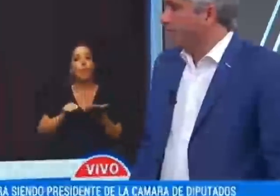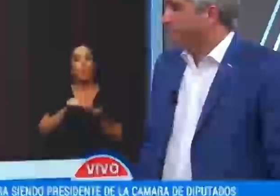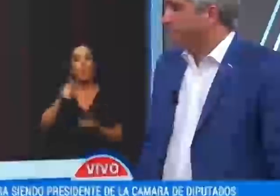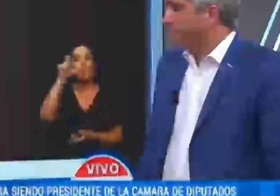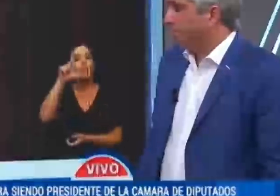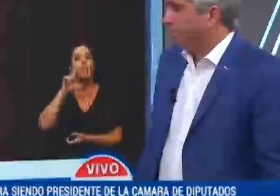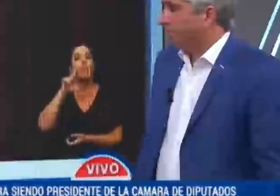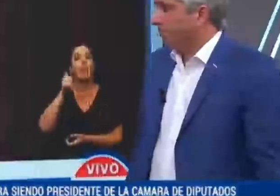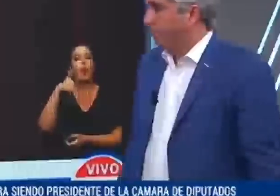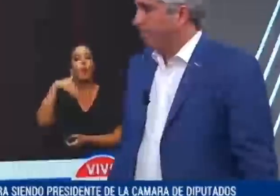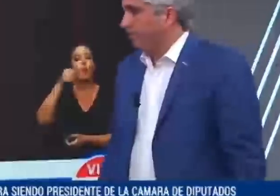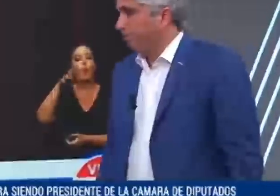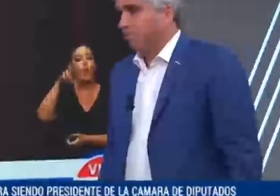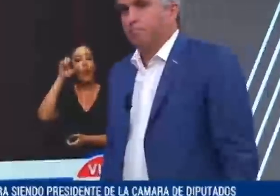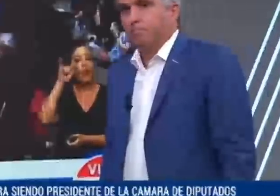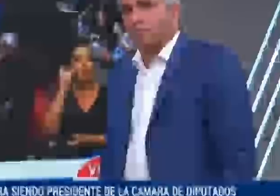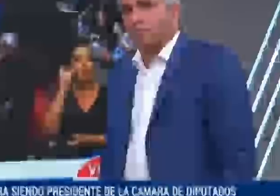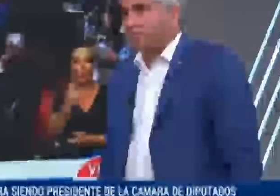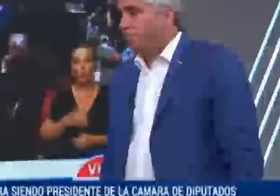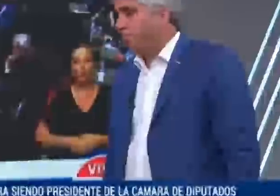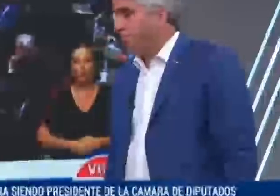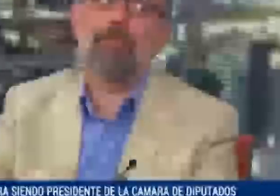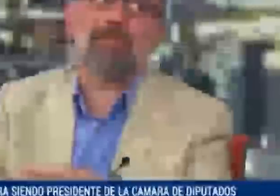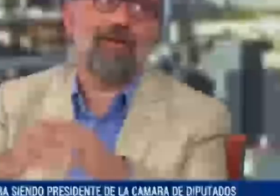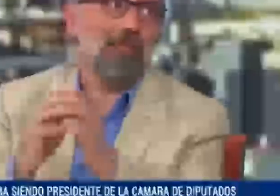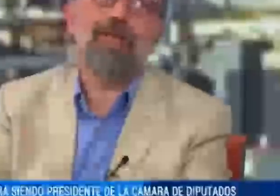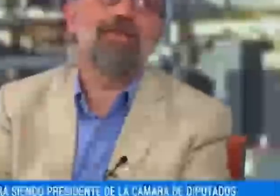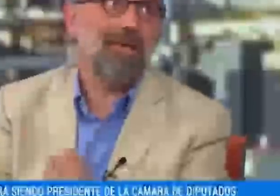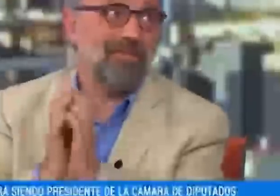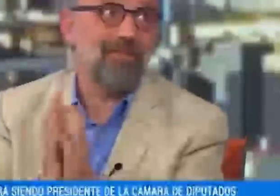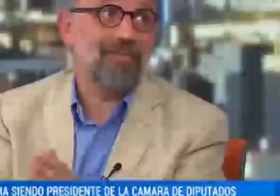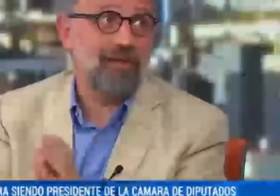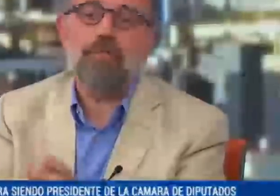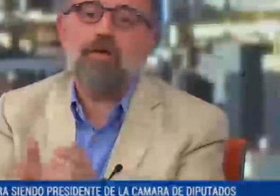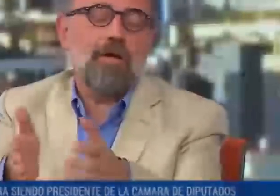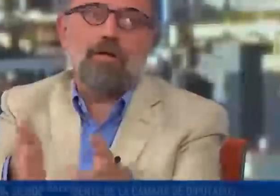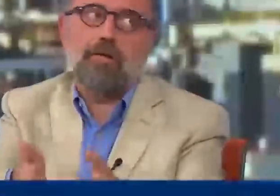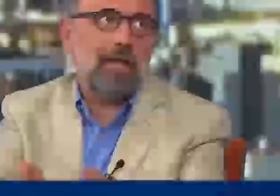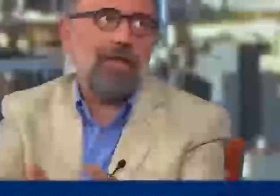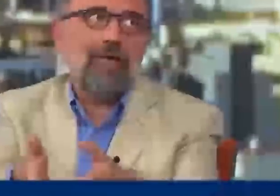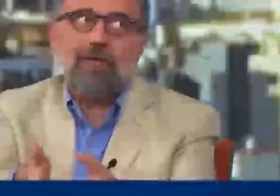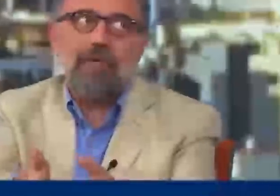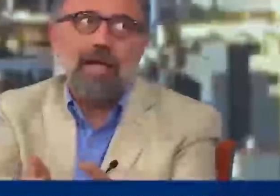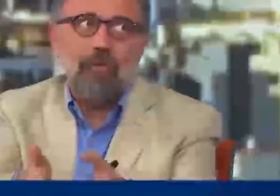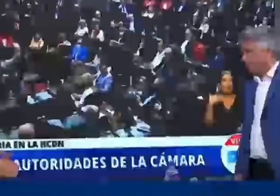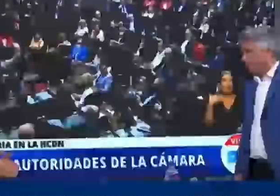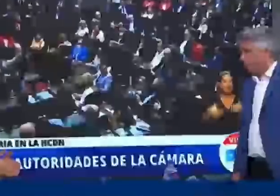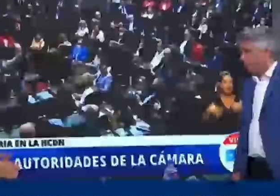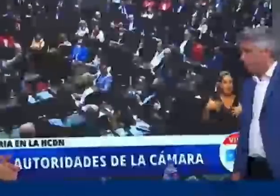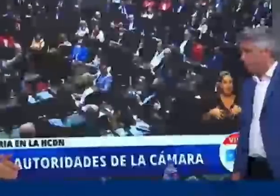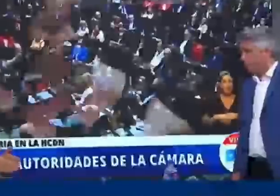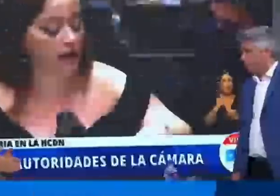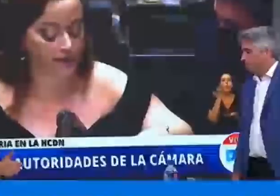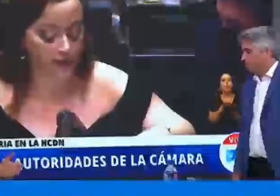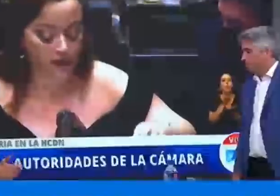que muchas veces plantean los grandes acuerdos, la Moncloa, viste cuántas veces hemos citado. No, la verdad que ahora hay una demostración concreta, es el acuerdo con el